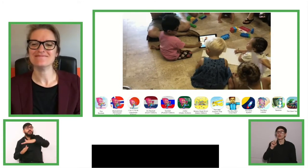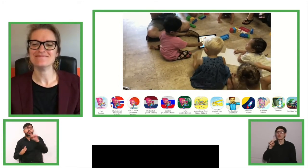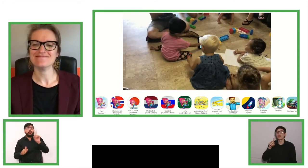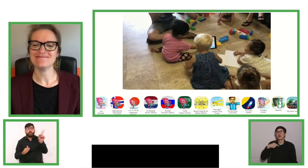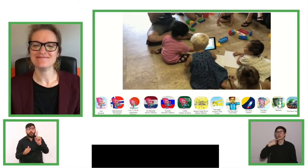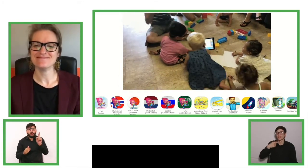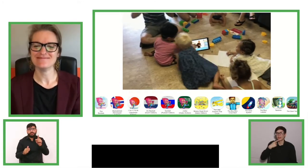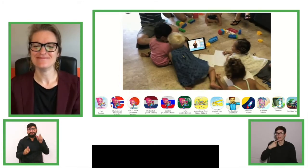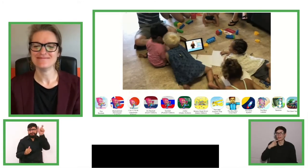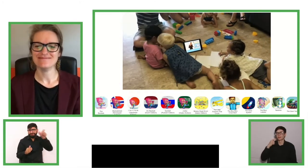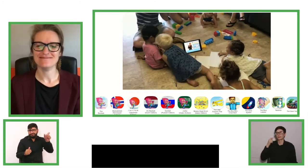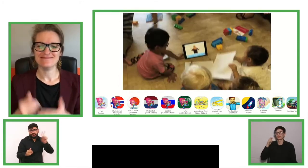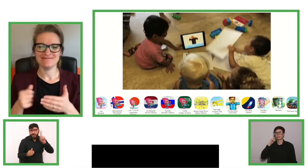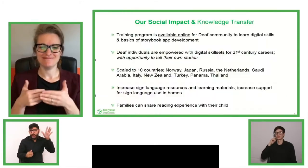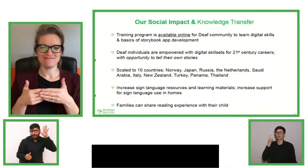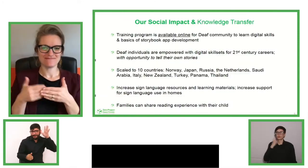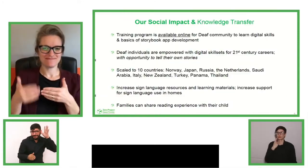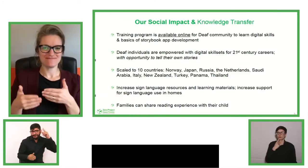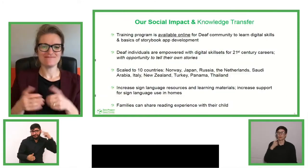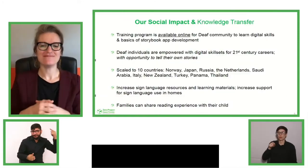próxima diapositiva.